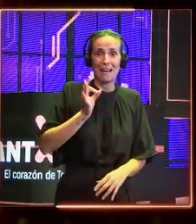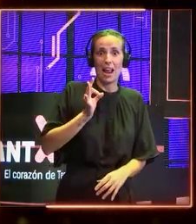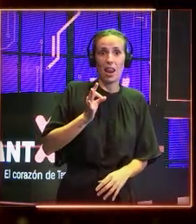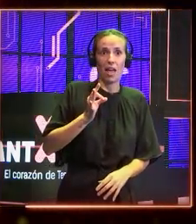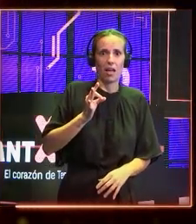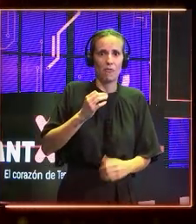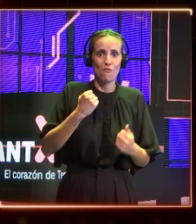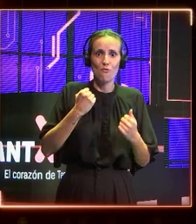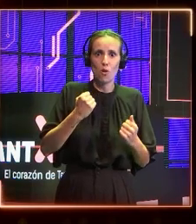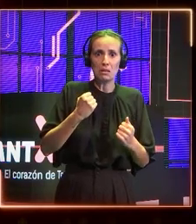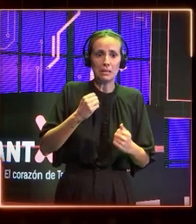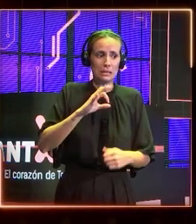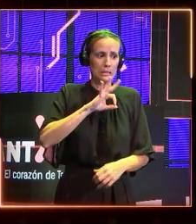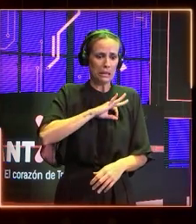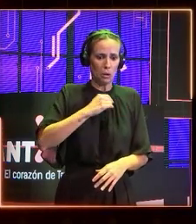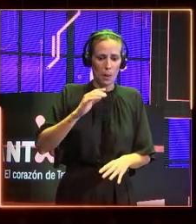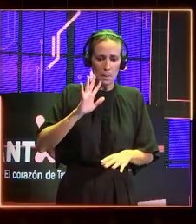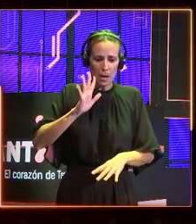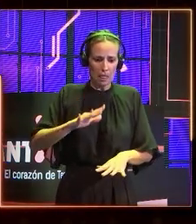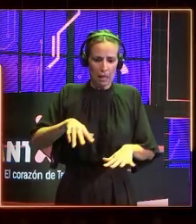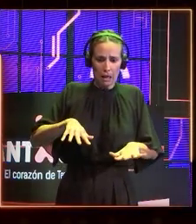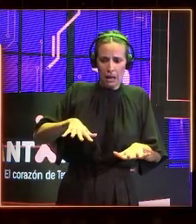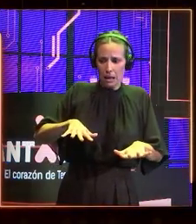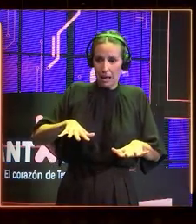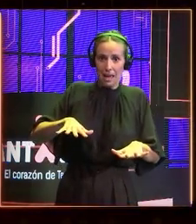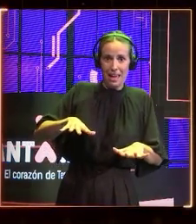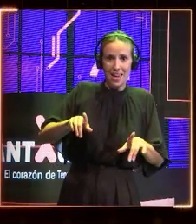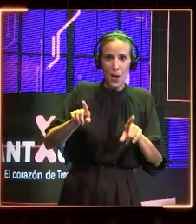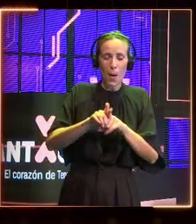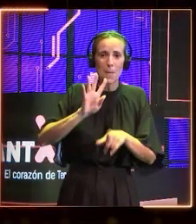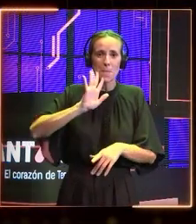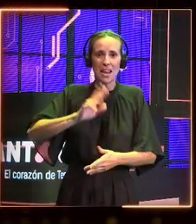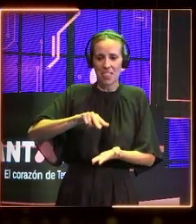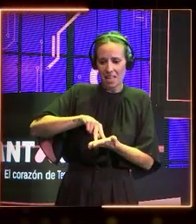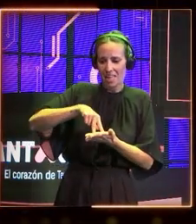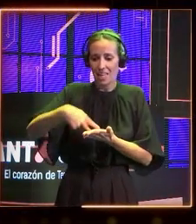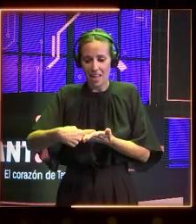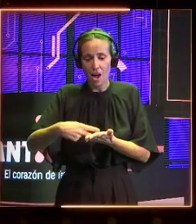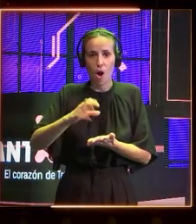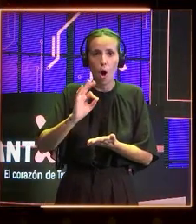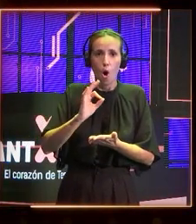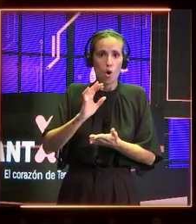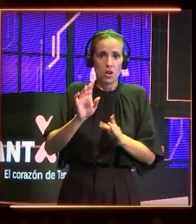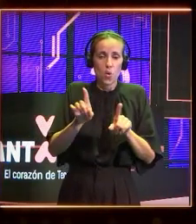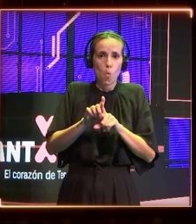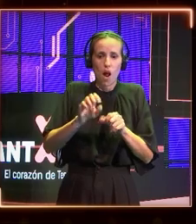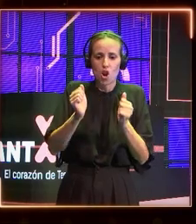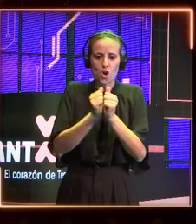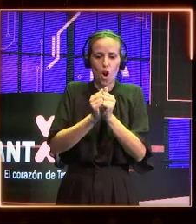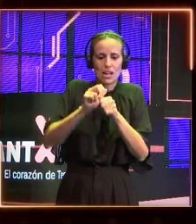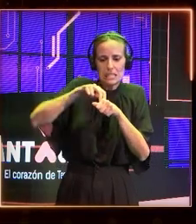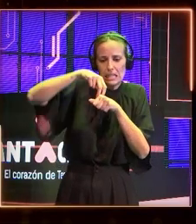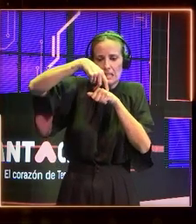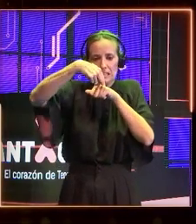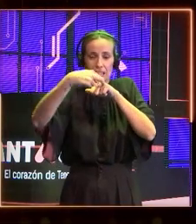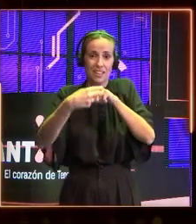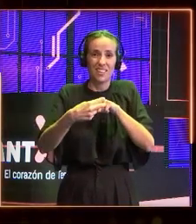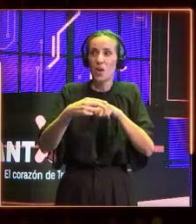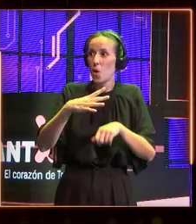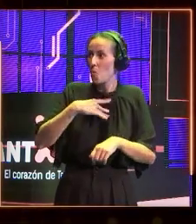potente que la señora se pone ahí hacer equilibrio como si realmente se fuera a caer o estuviera andando por unas rocas no entonces bueno si le puedes